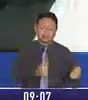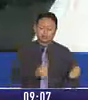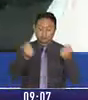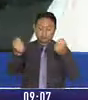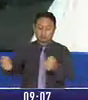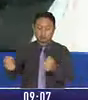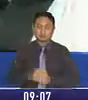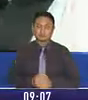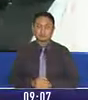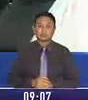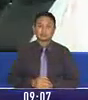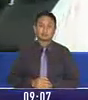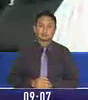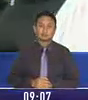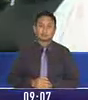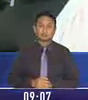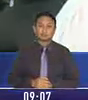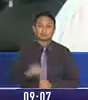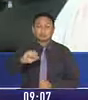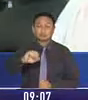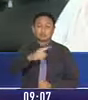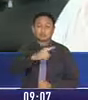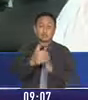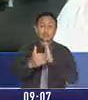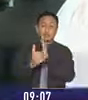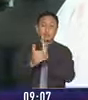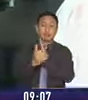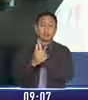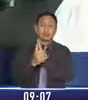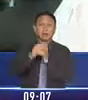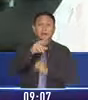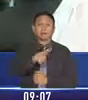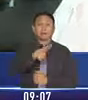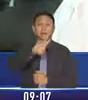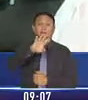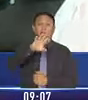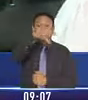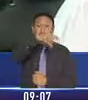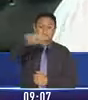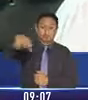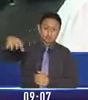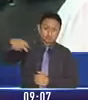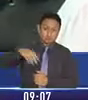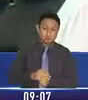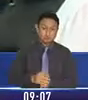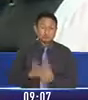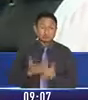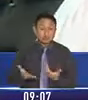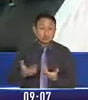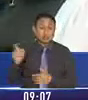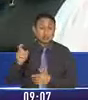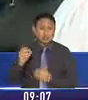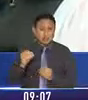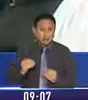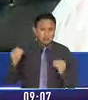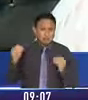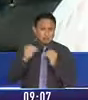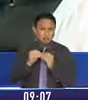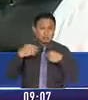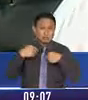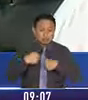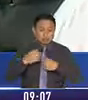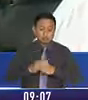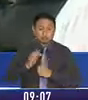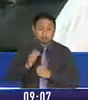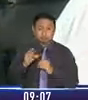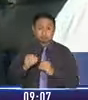Electoral. Además, con esta capacitación en las 24 provincias del país y de requerirlo, nos podríamos